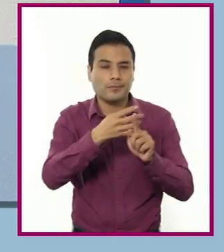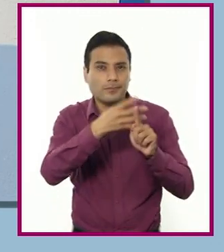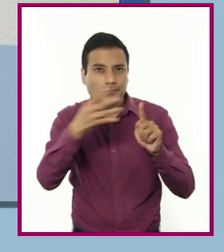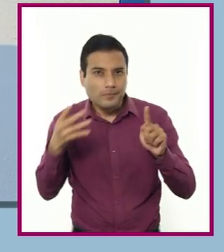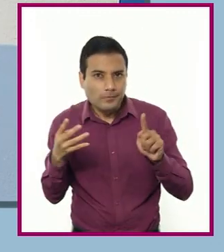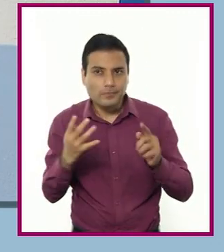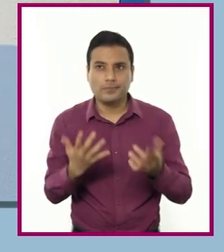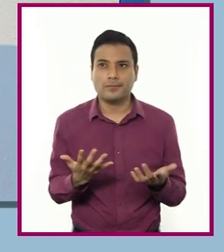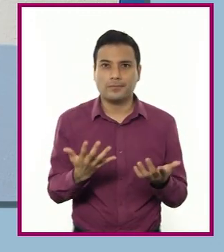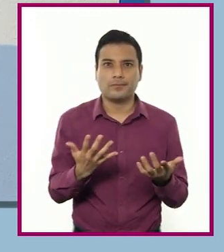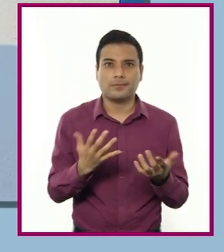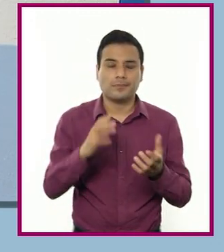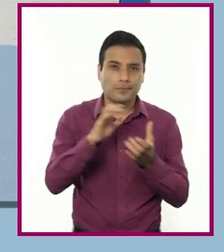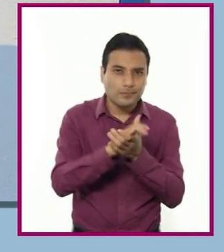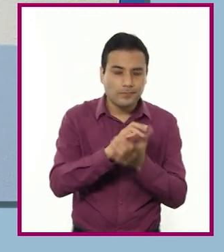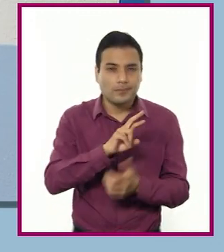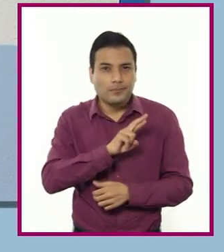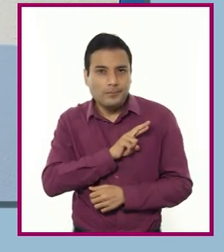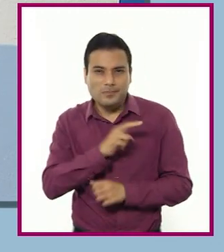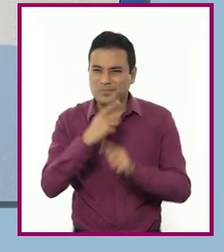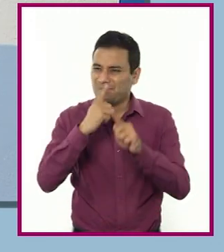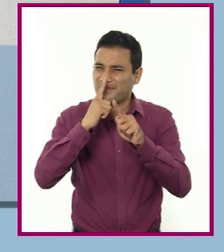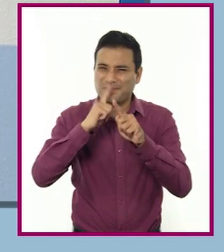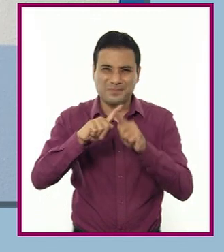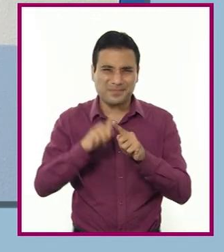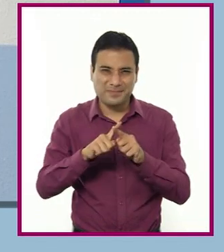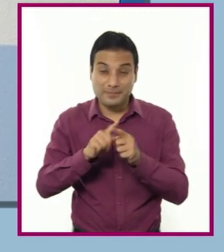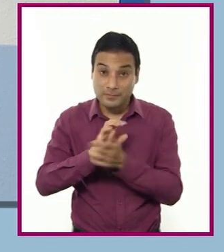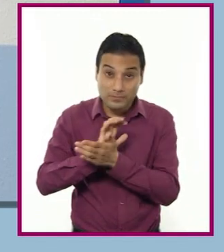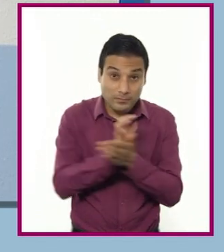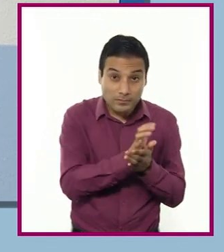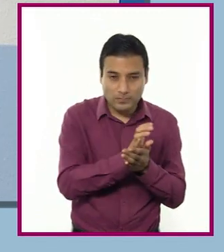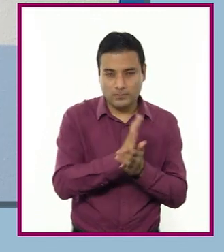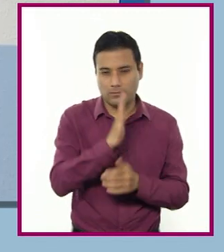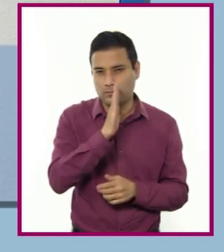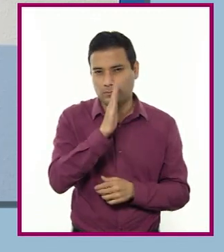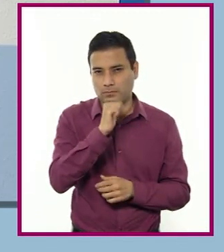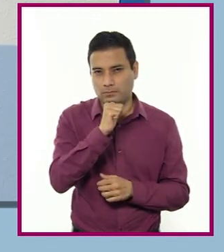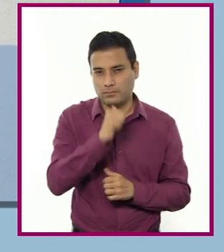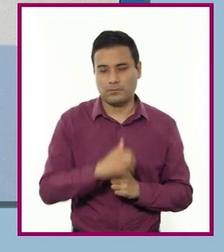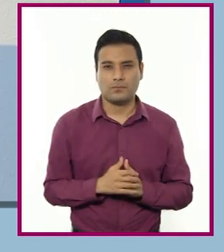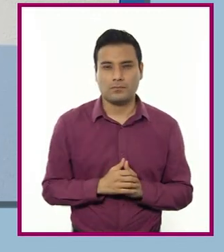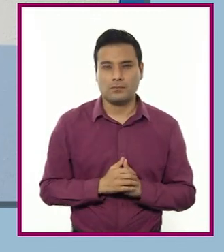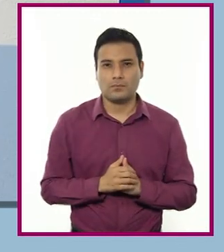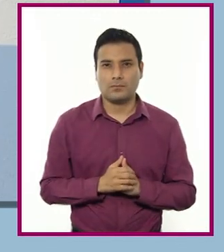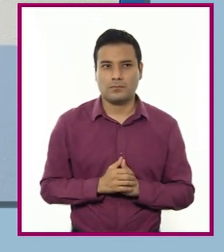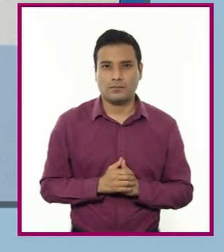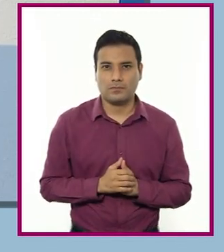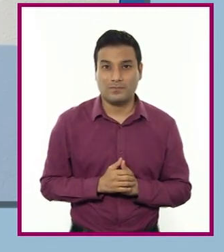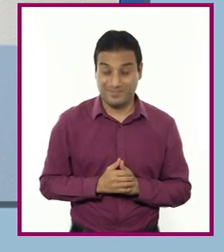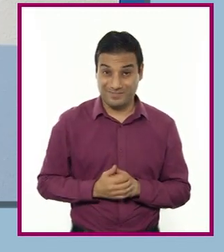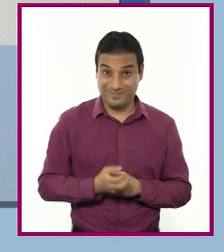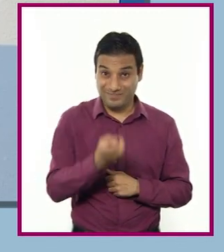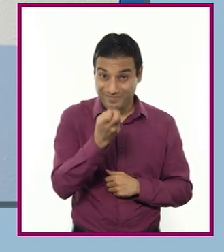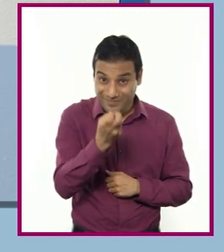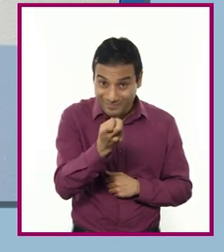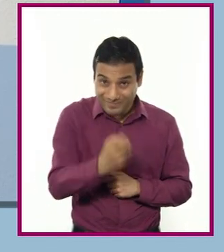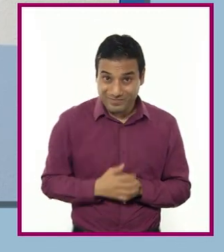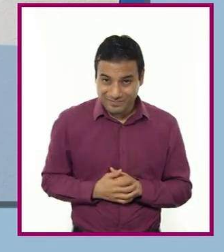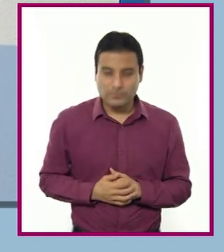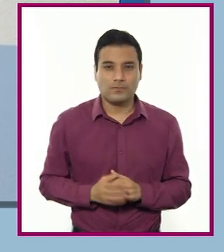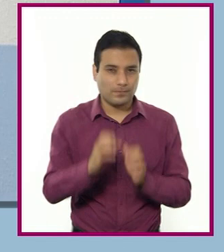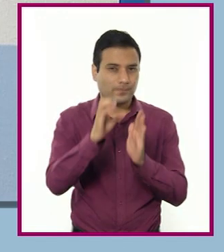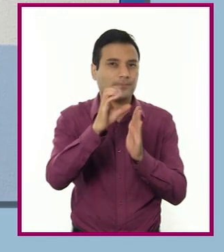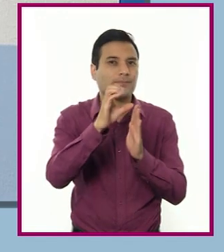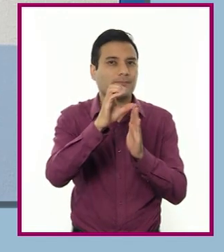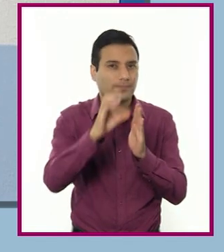sexuales, estado civil o cualquier otra que atente contra la dignidad humana. En este sentido, la Constitución